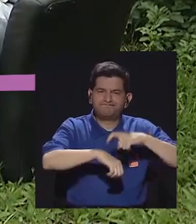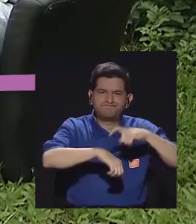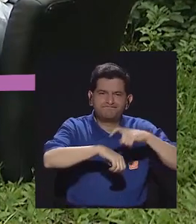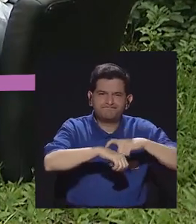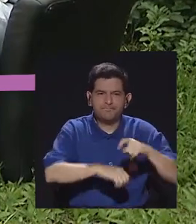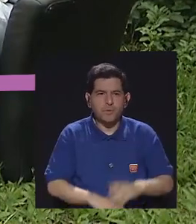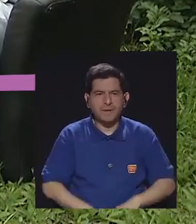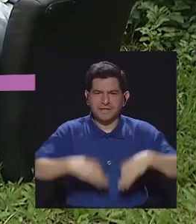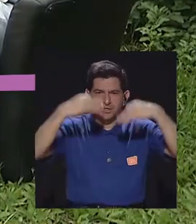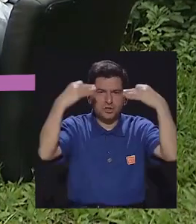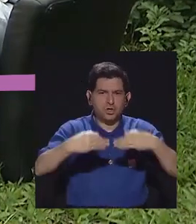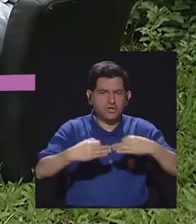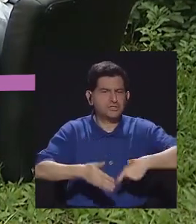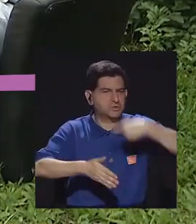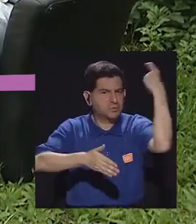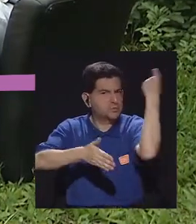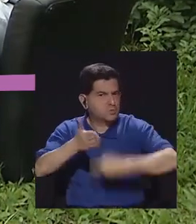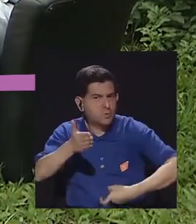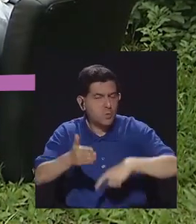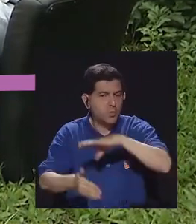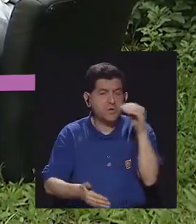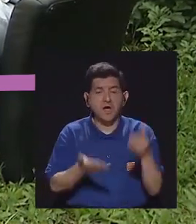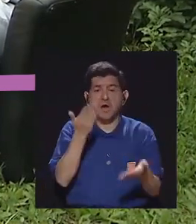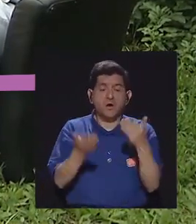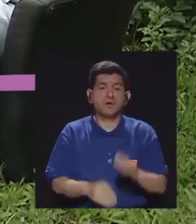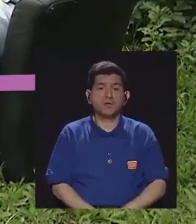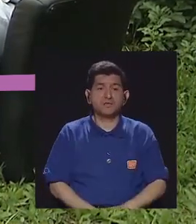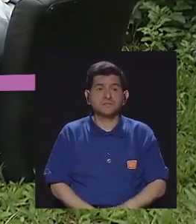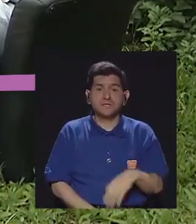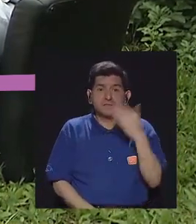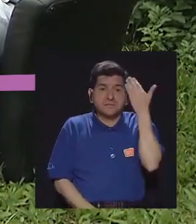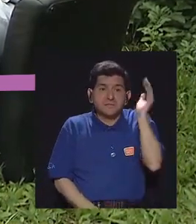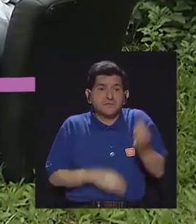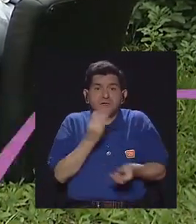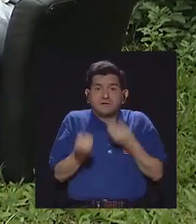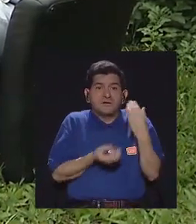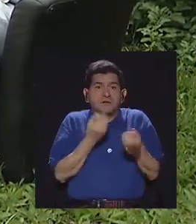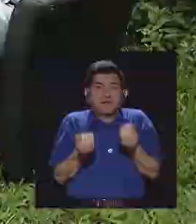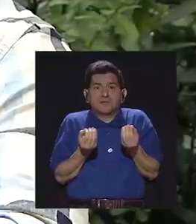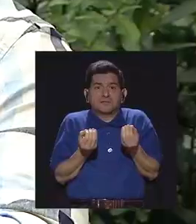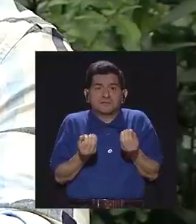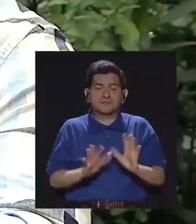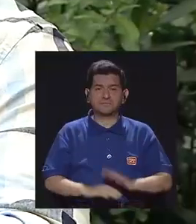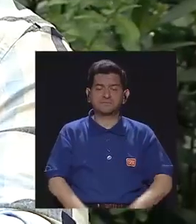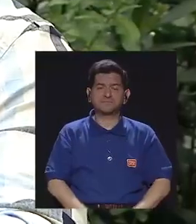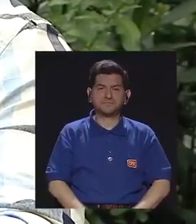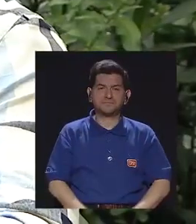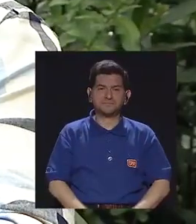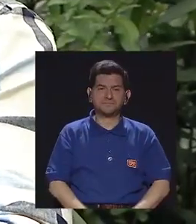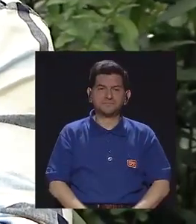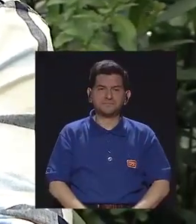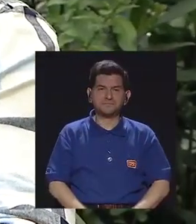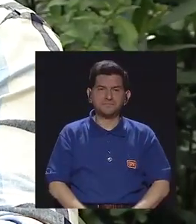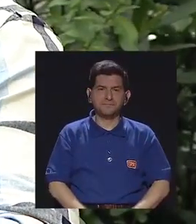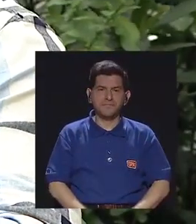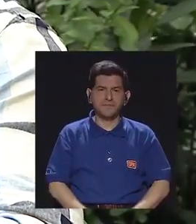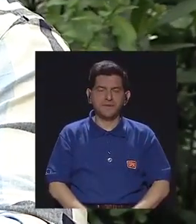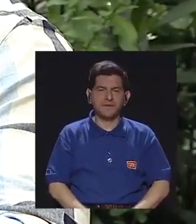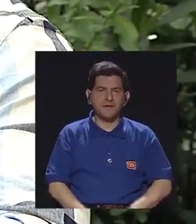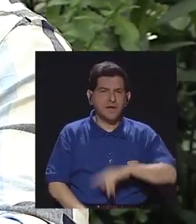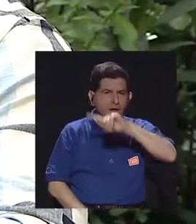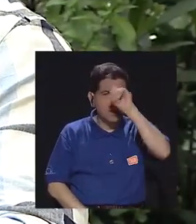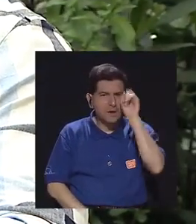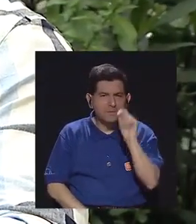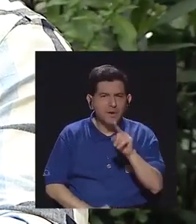veces tomamos medidas extremas o nos quedamos paralizados y no se sabe qué hacer, ¿verdad? Sí. Nos queda espacio en este bloque para